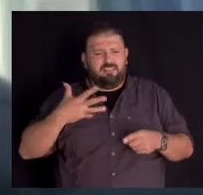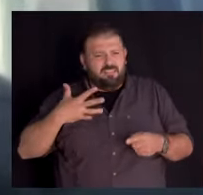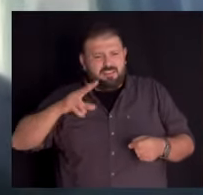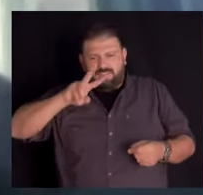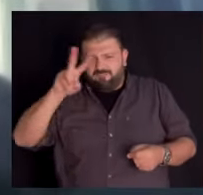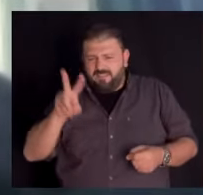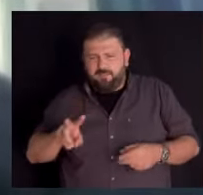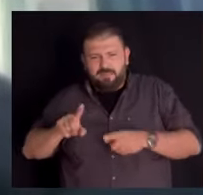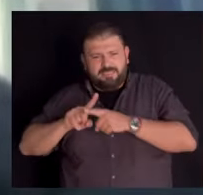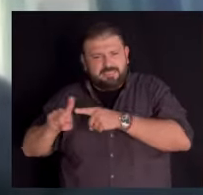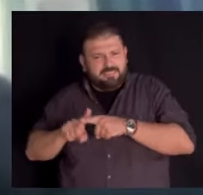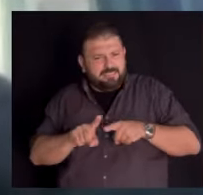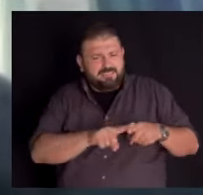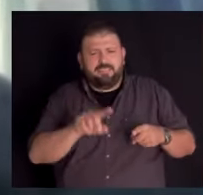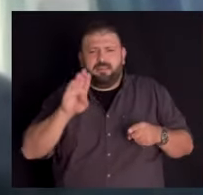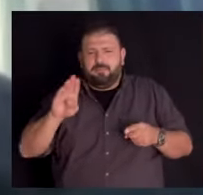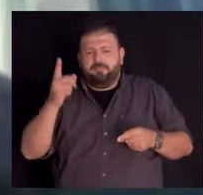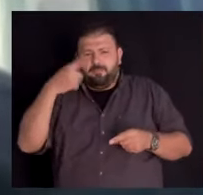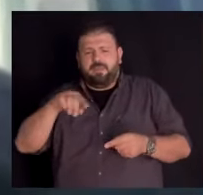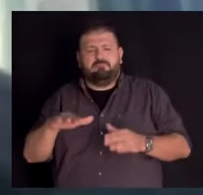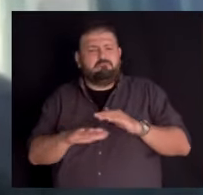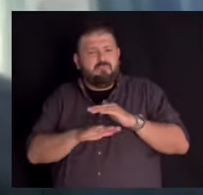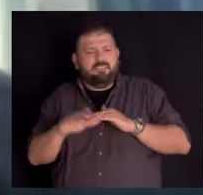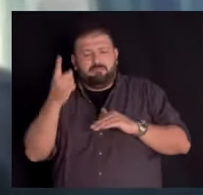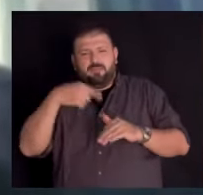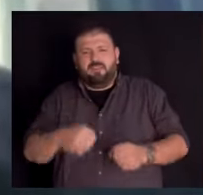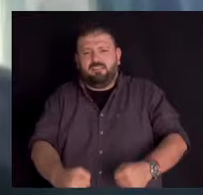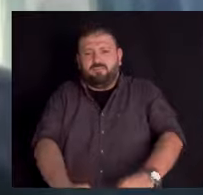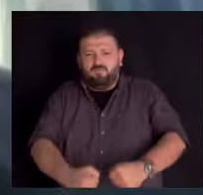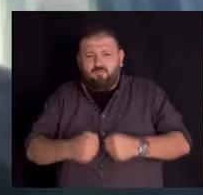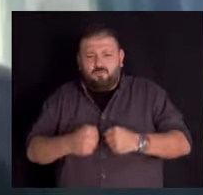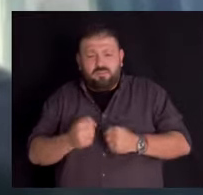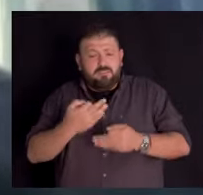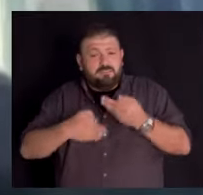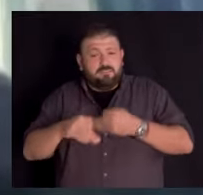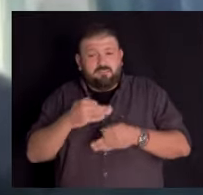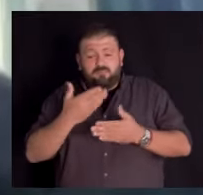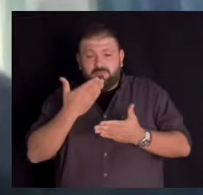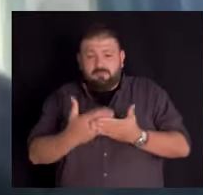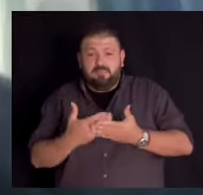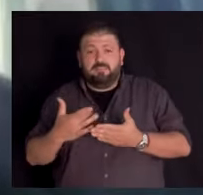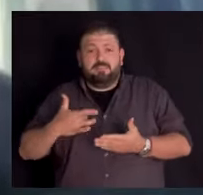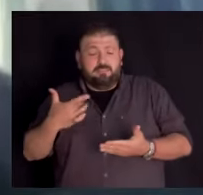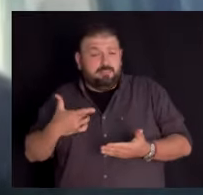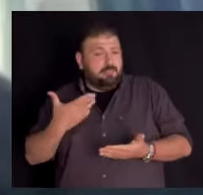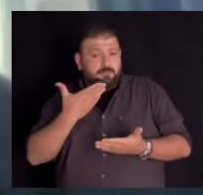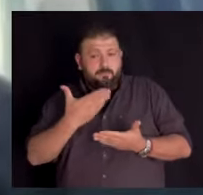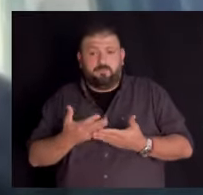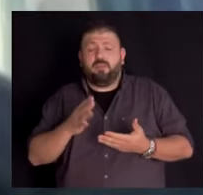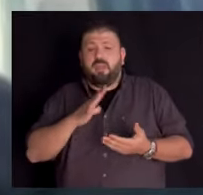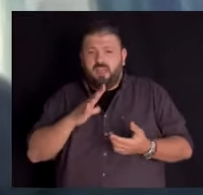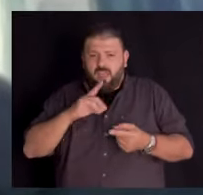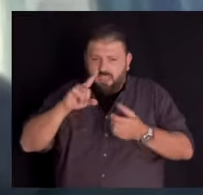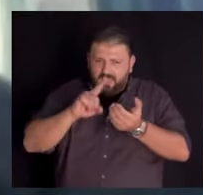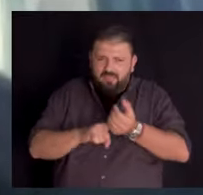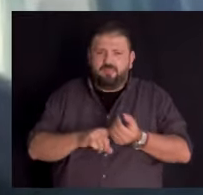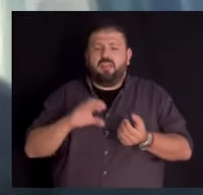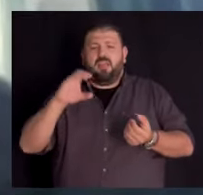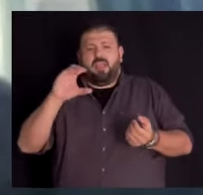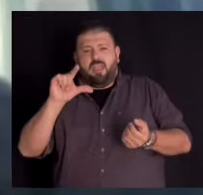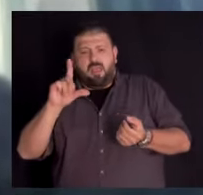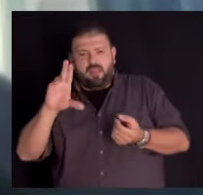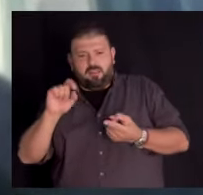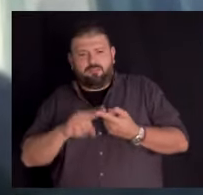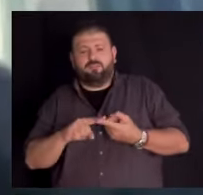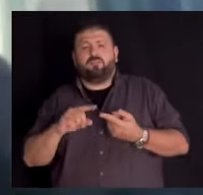B, básica para fortalecer el sistema nervioso, trae oligoelementos, trae minerales, trae calcio, trae